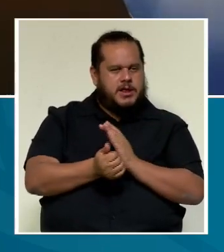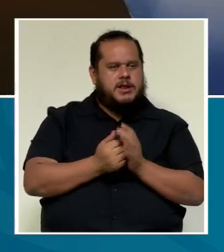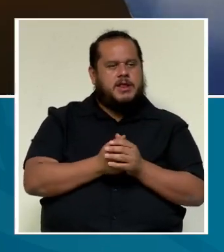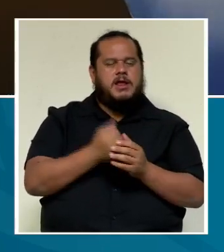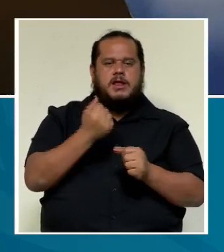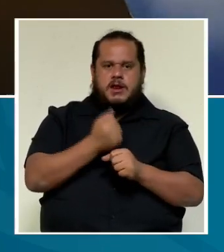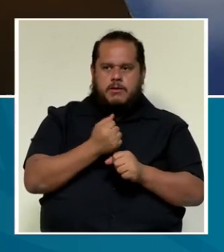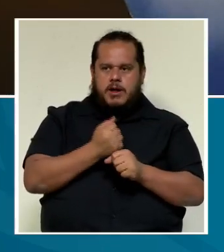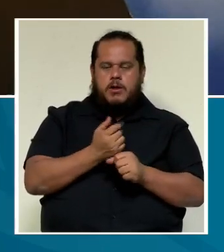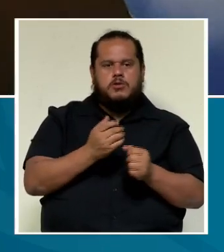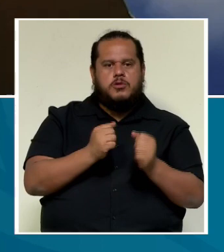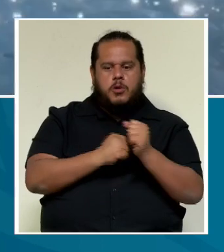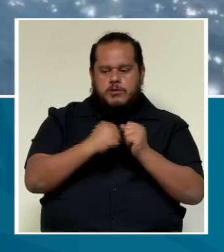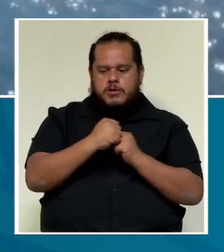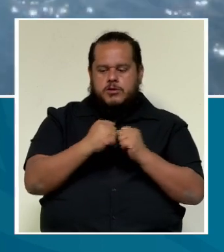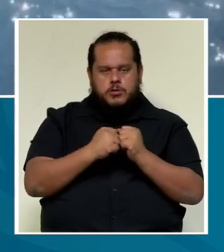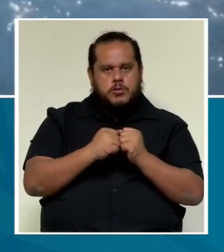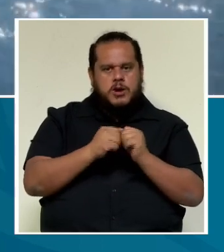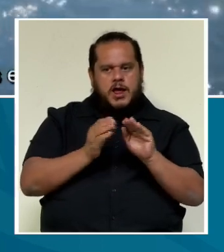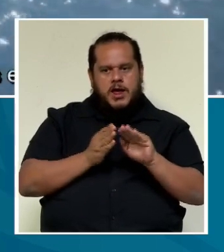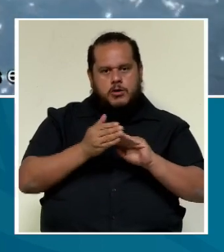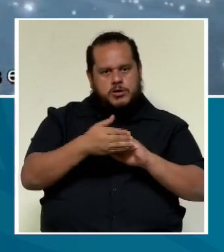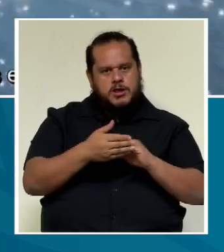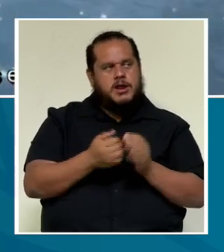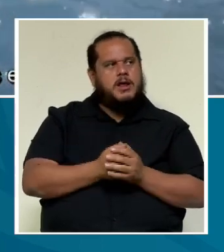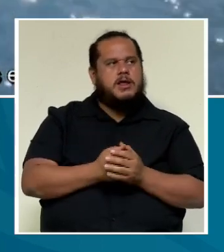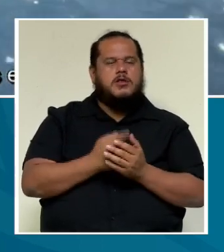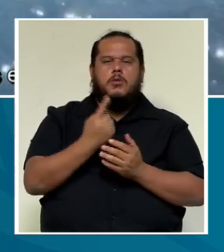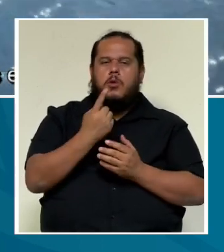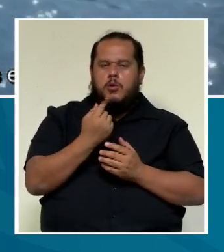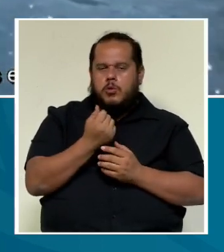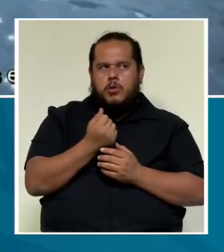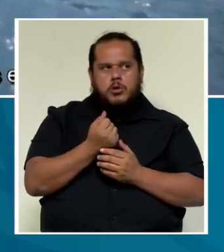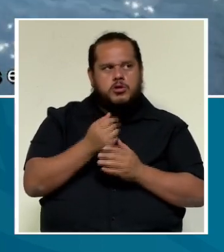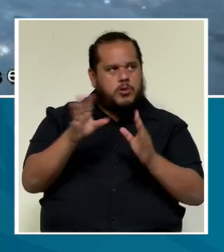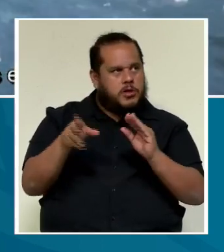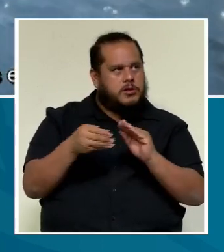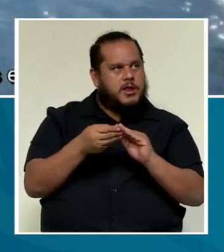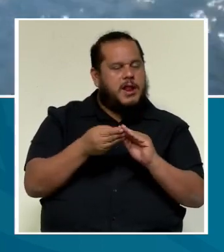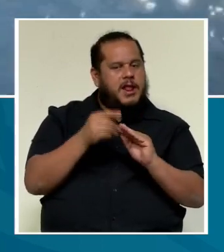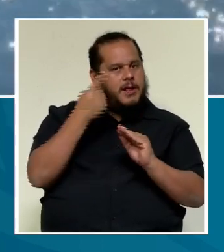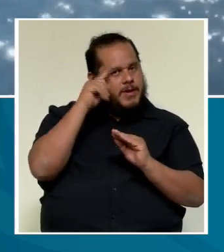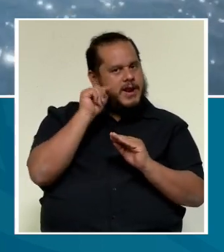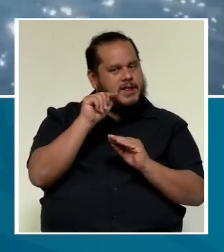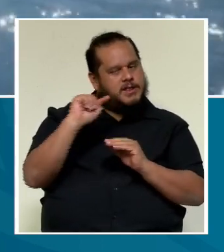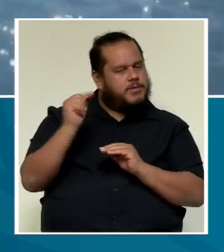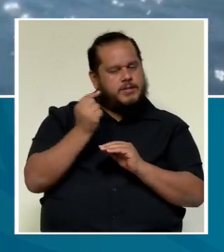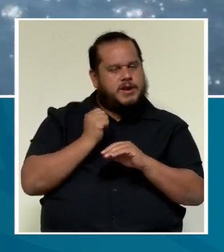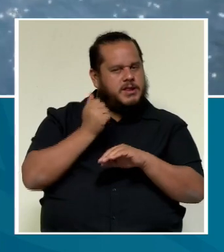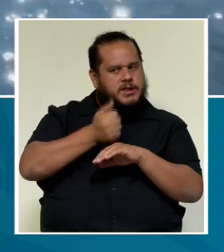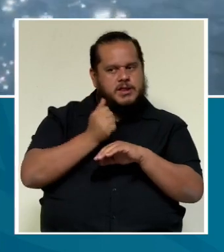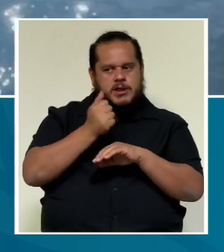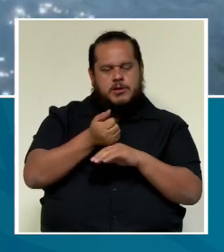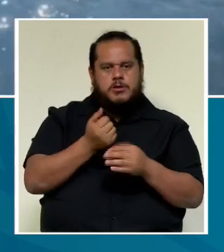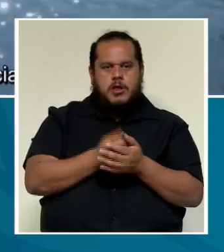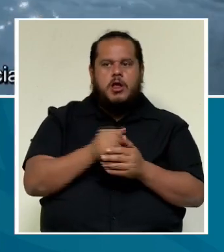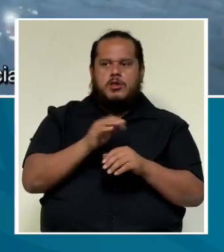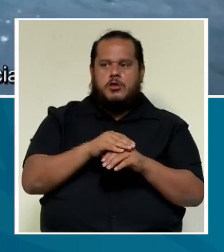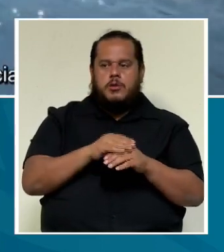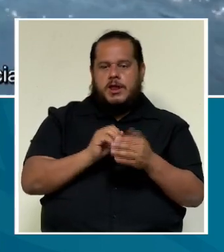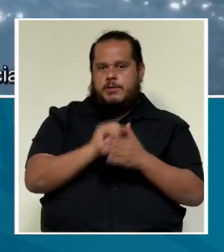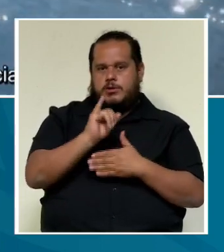o infraestructura costera, que sería como un costo adicional para esas primeras instalaciones que pesaría sobre el costo del proyecto.